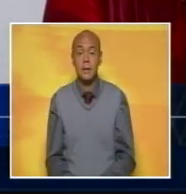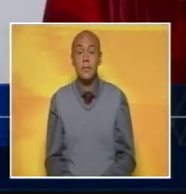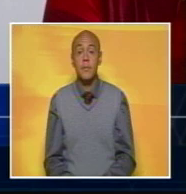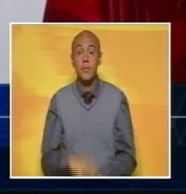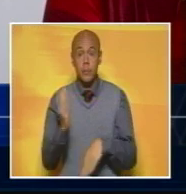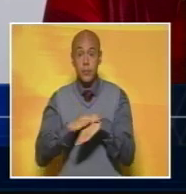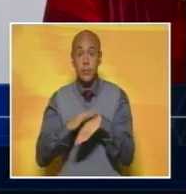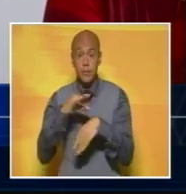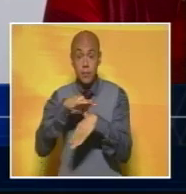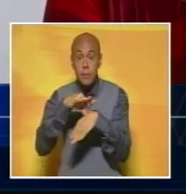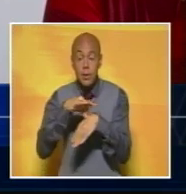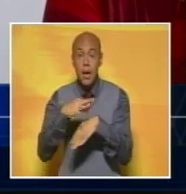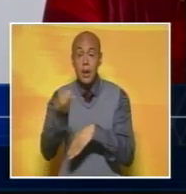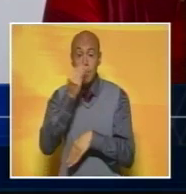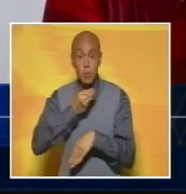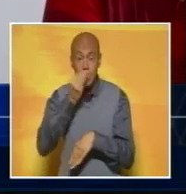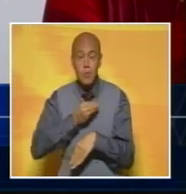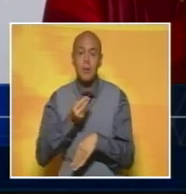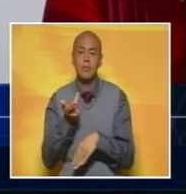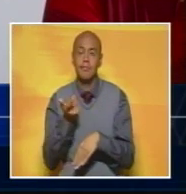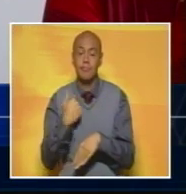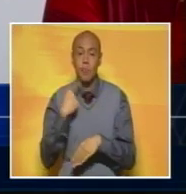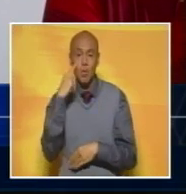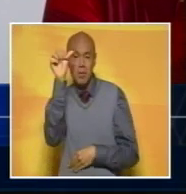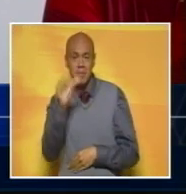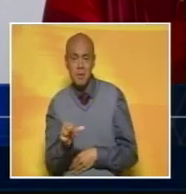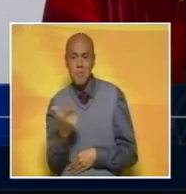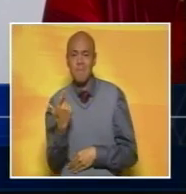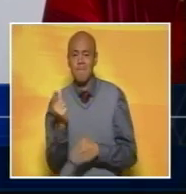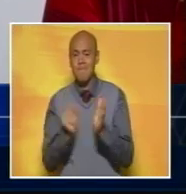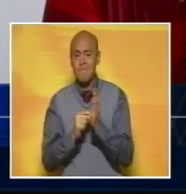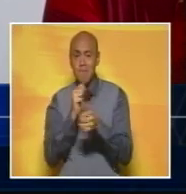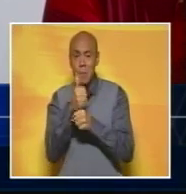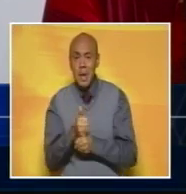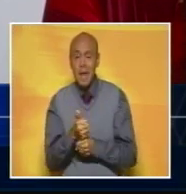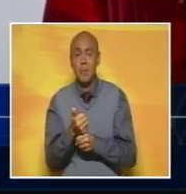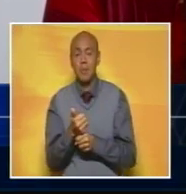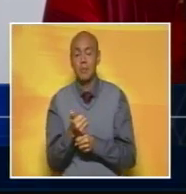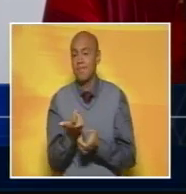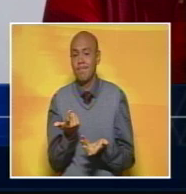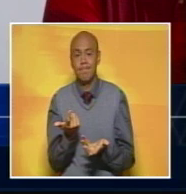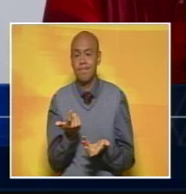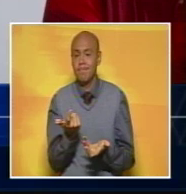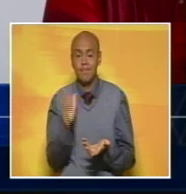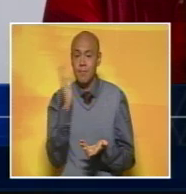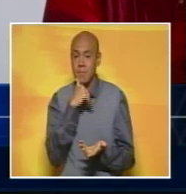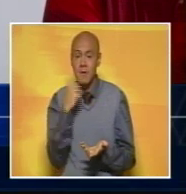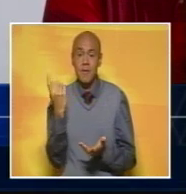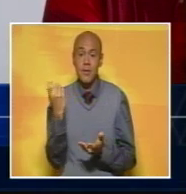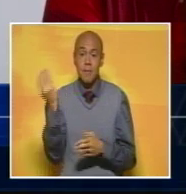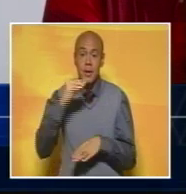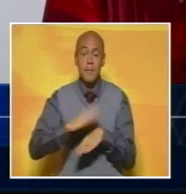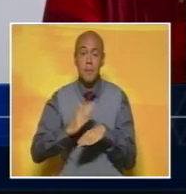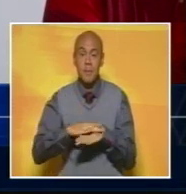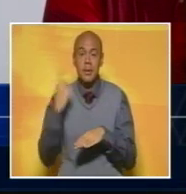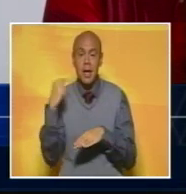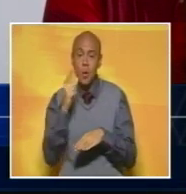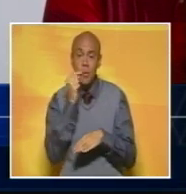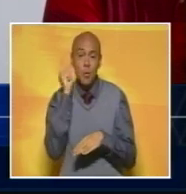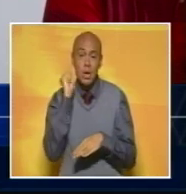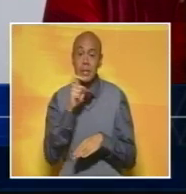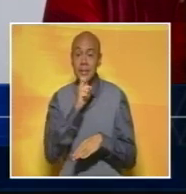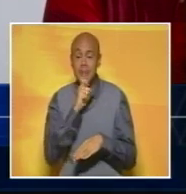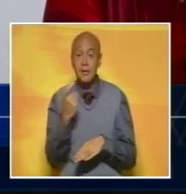consumo, sí, no es el esperado por nosotros. ¿Por qué no es el esperado por nosotros? Porque creemos que todavía hay una recesión económica